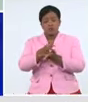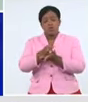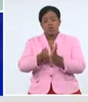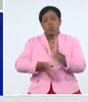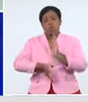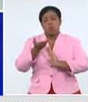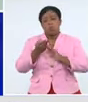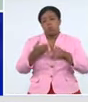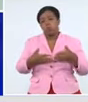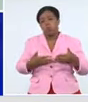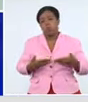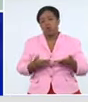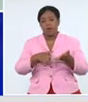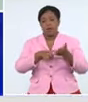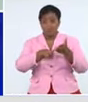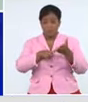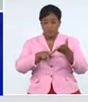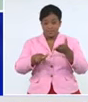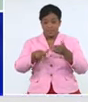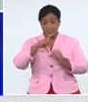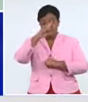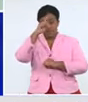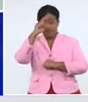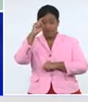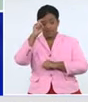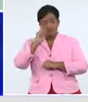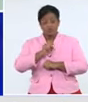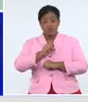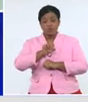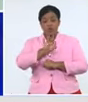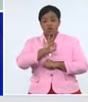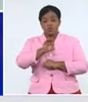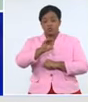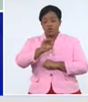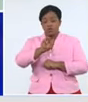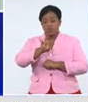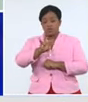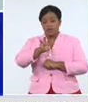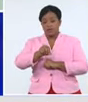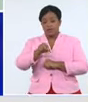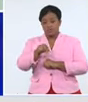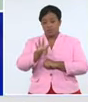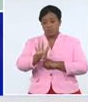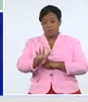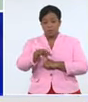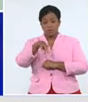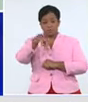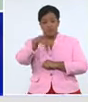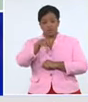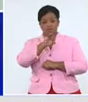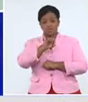Santi Espíritu con una tasa de 830,4, Pinar